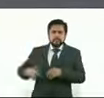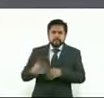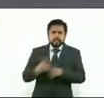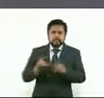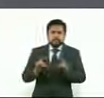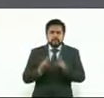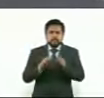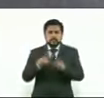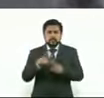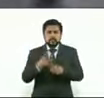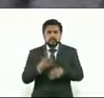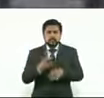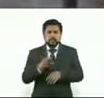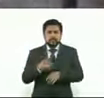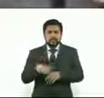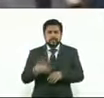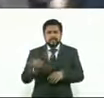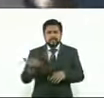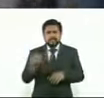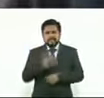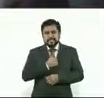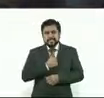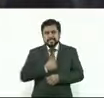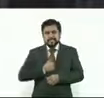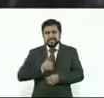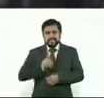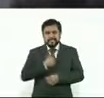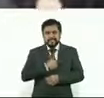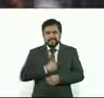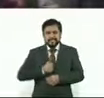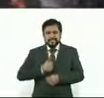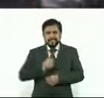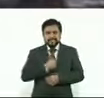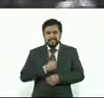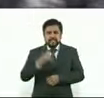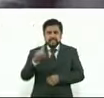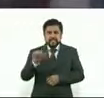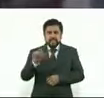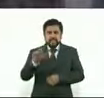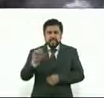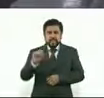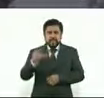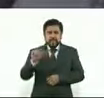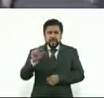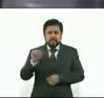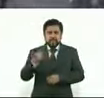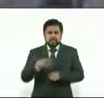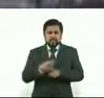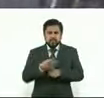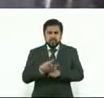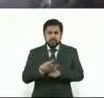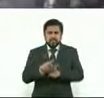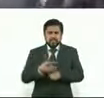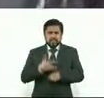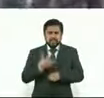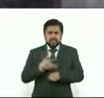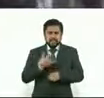Perdón, tocayo, pero es que lamentablemente siente un jalón Darío Castro, siente un